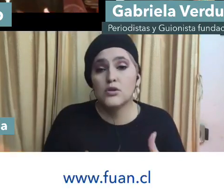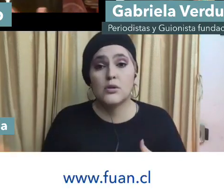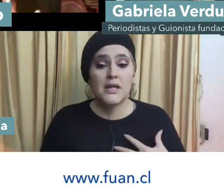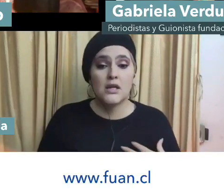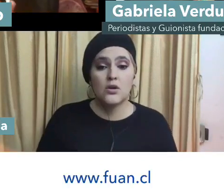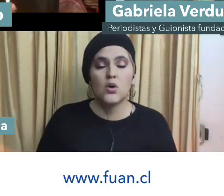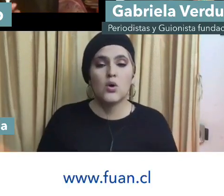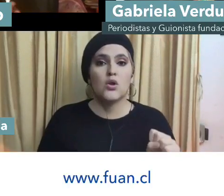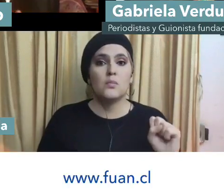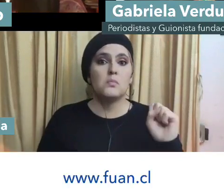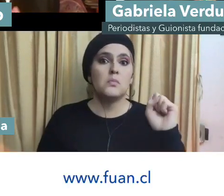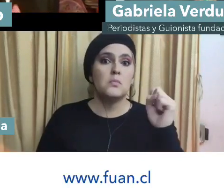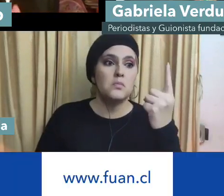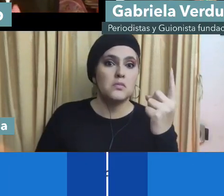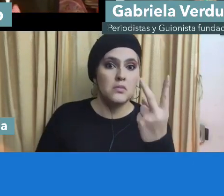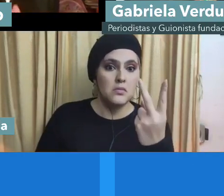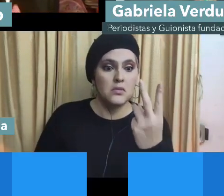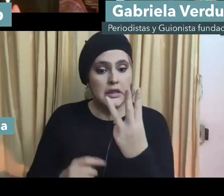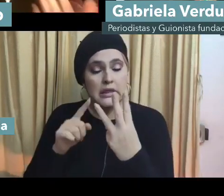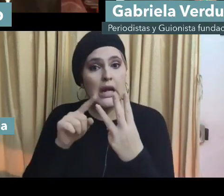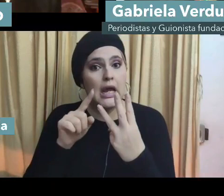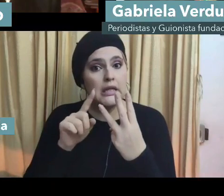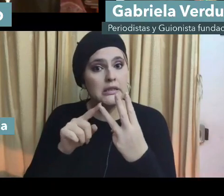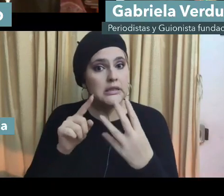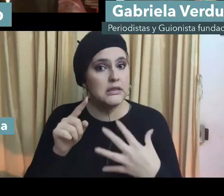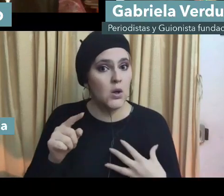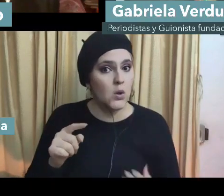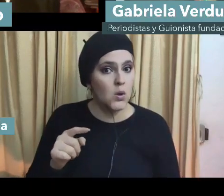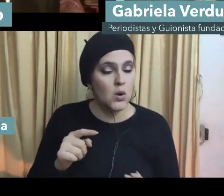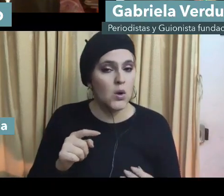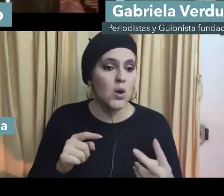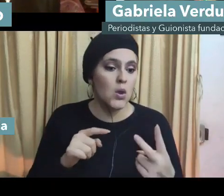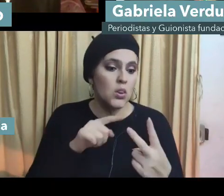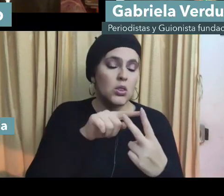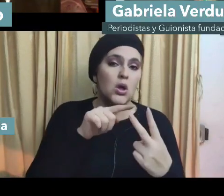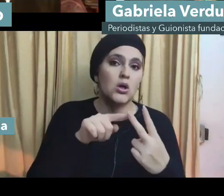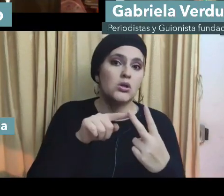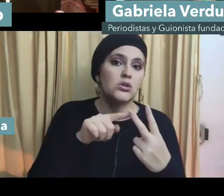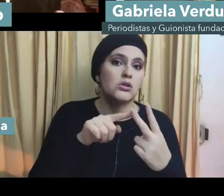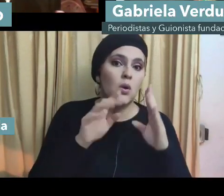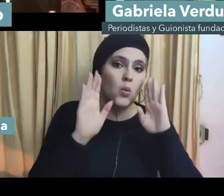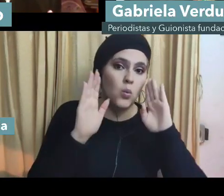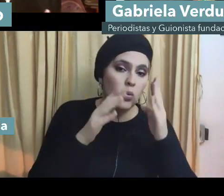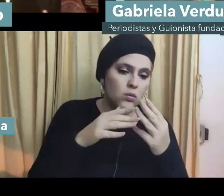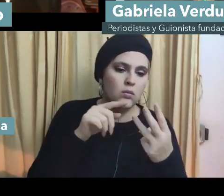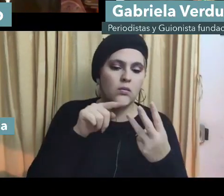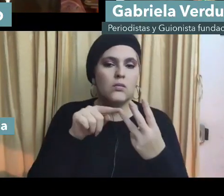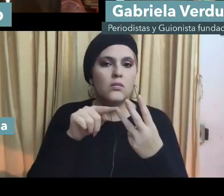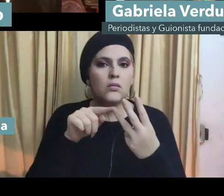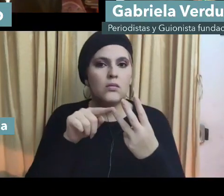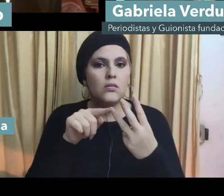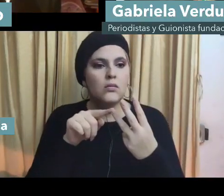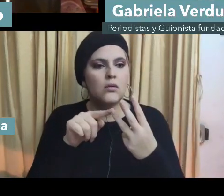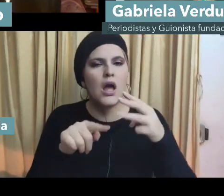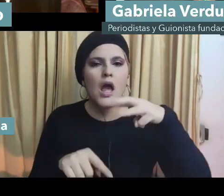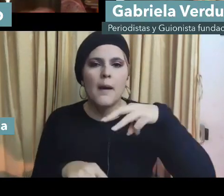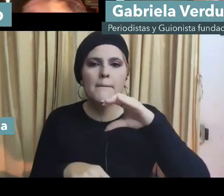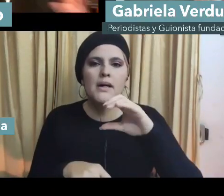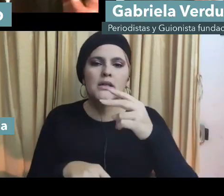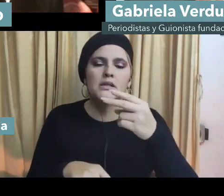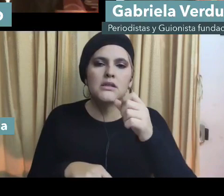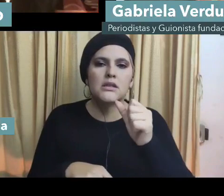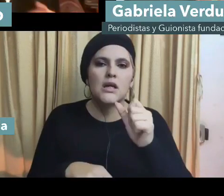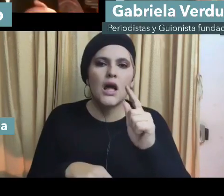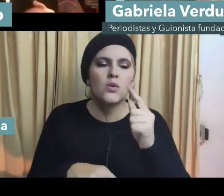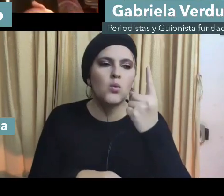mayores, 2 hermanos mayores autistas, y tengo un tercer niño en que tengo un M-Chat que le hice al año y medio y que